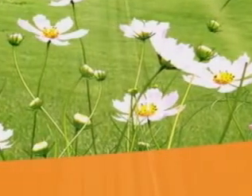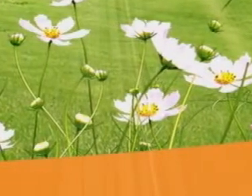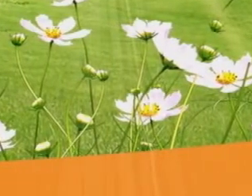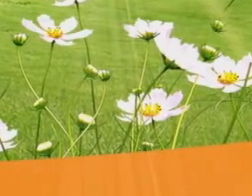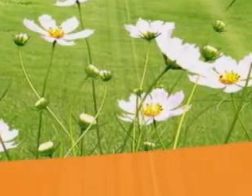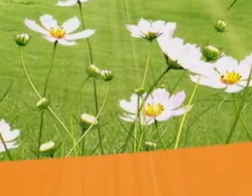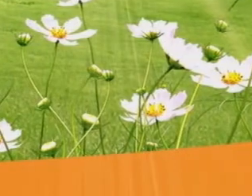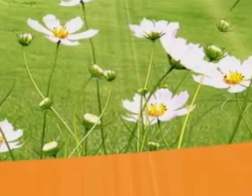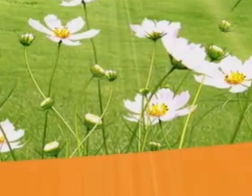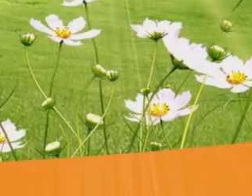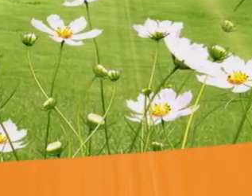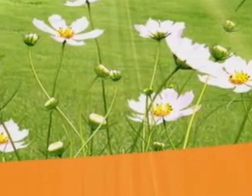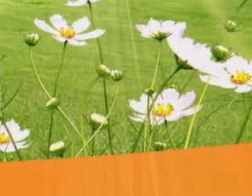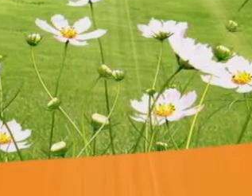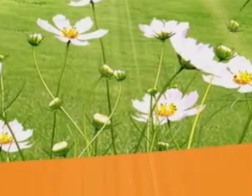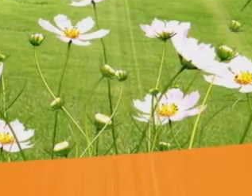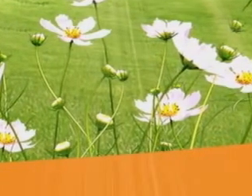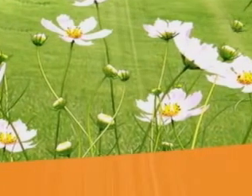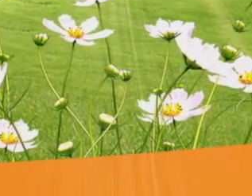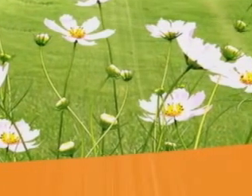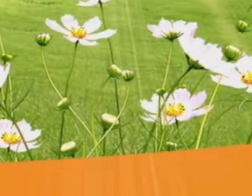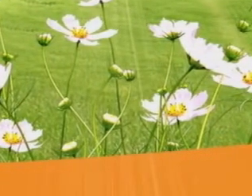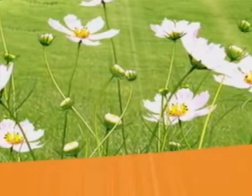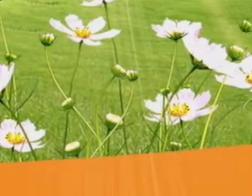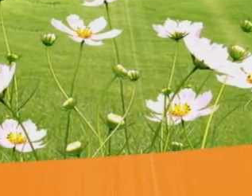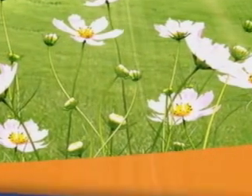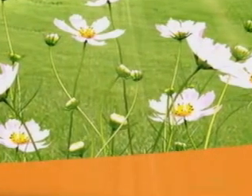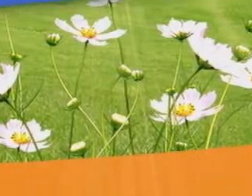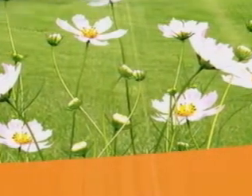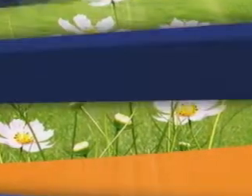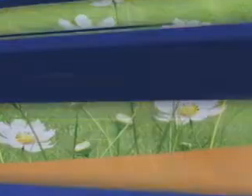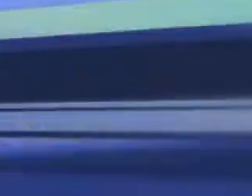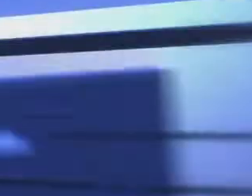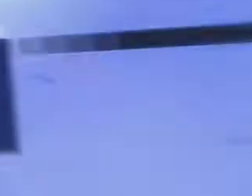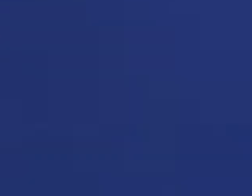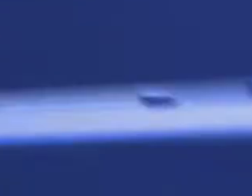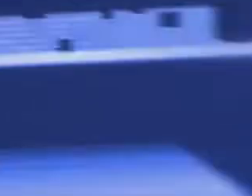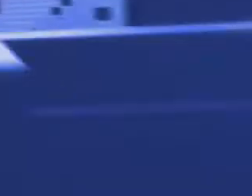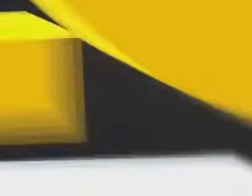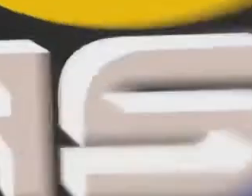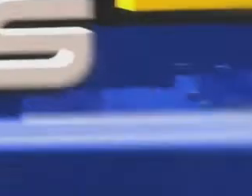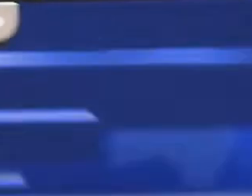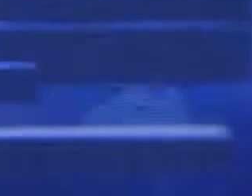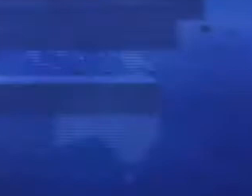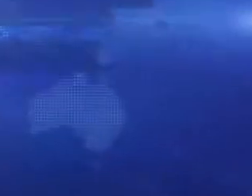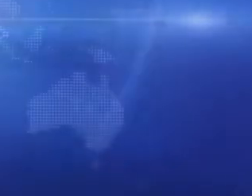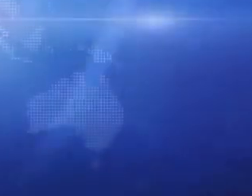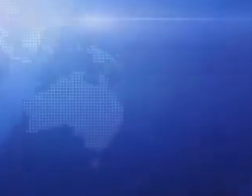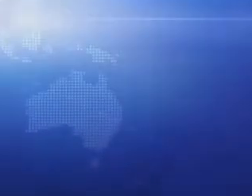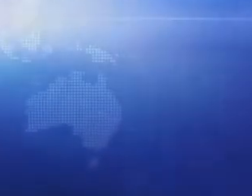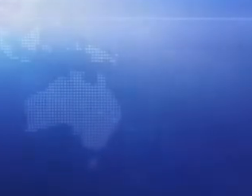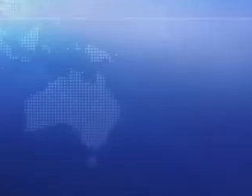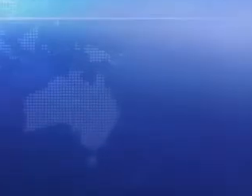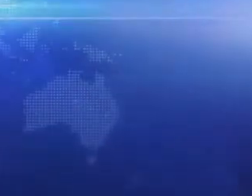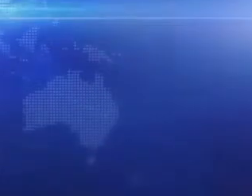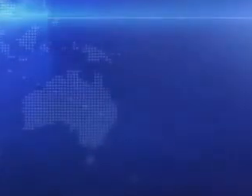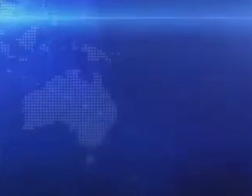ecológico bárzola aroma delicias líder en limpieza en las noticias lo que usted quiere ver